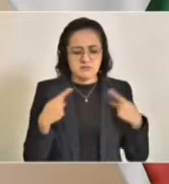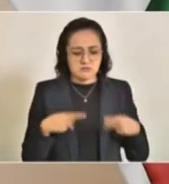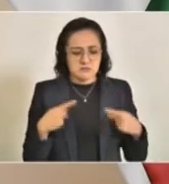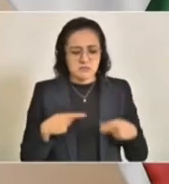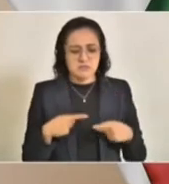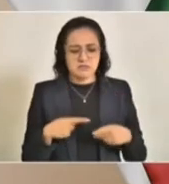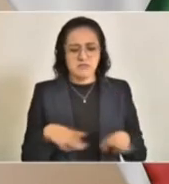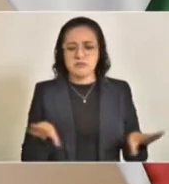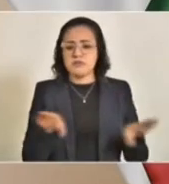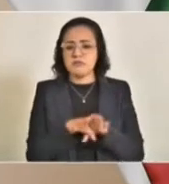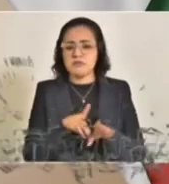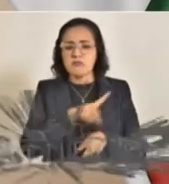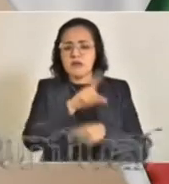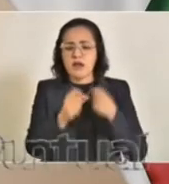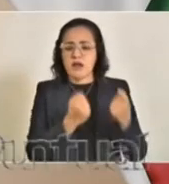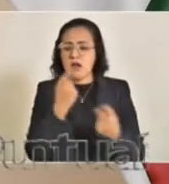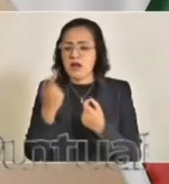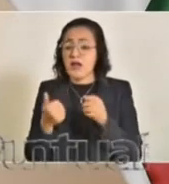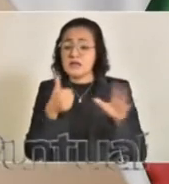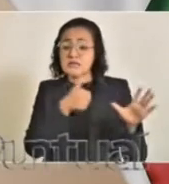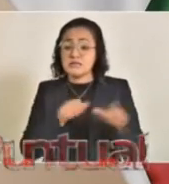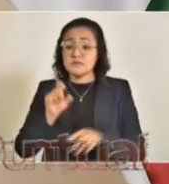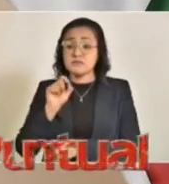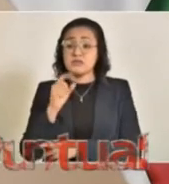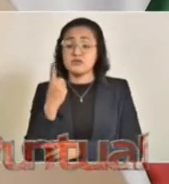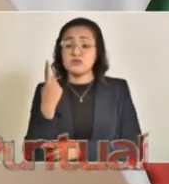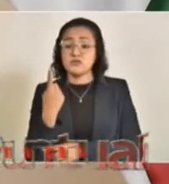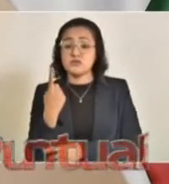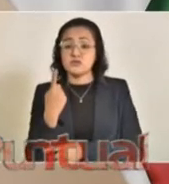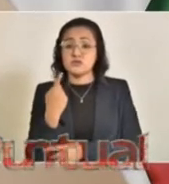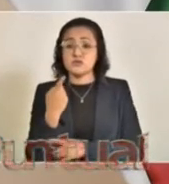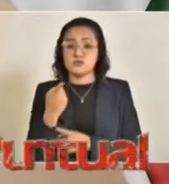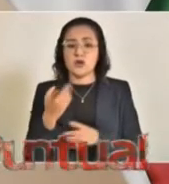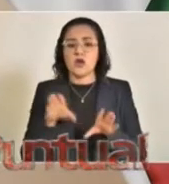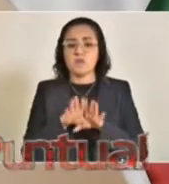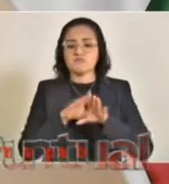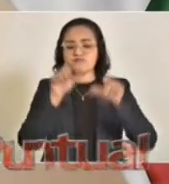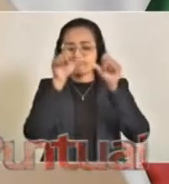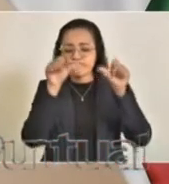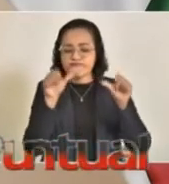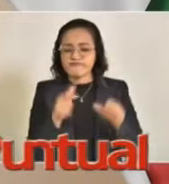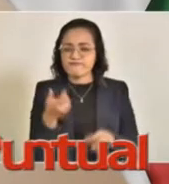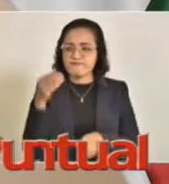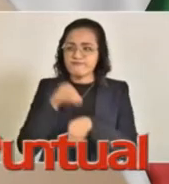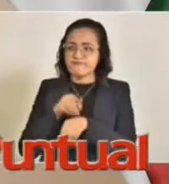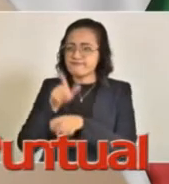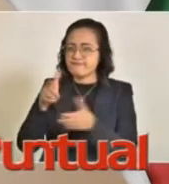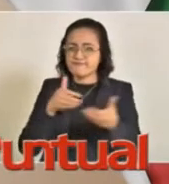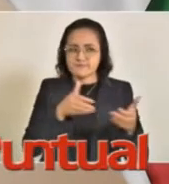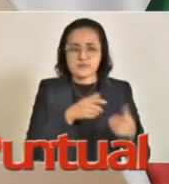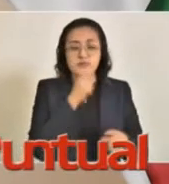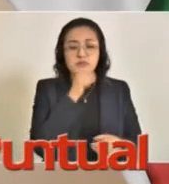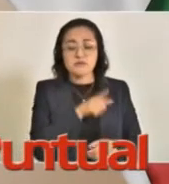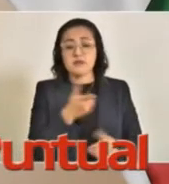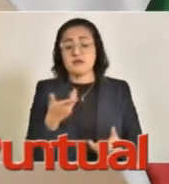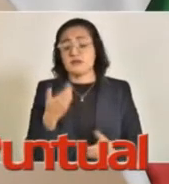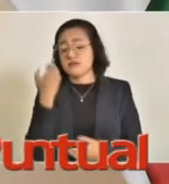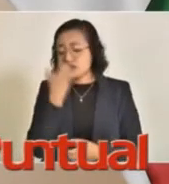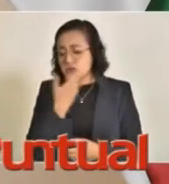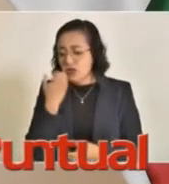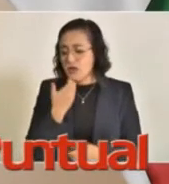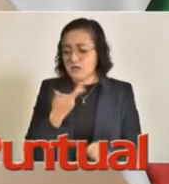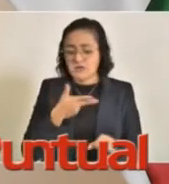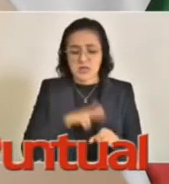como en 621 monumentos históricos, como innumerables escuelas y hospitales.